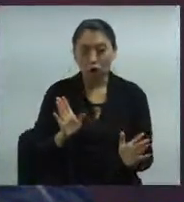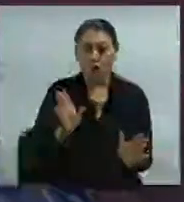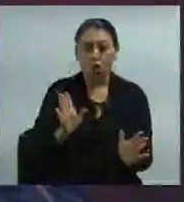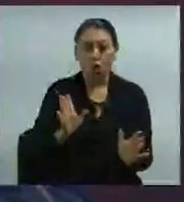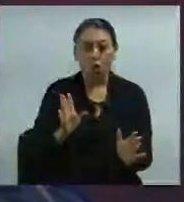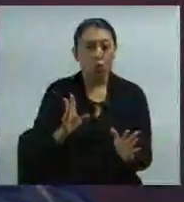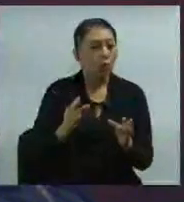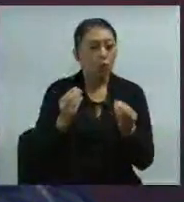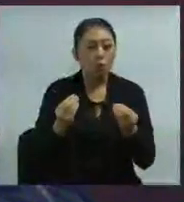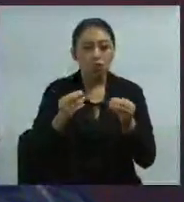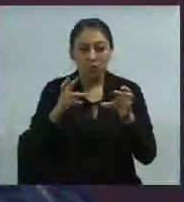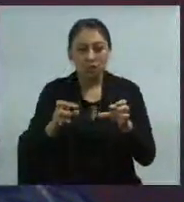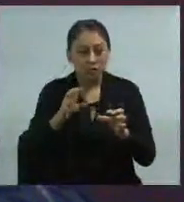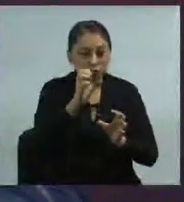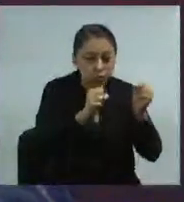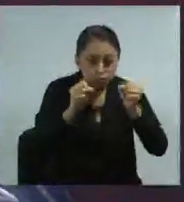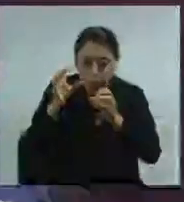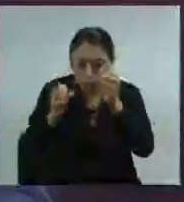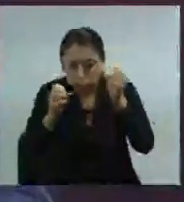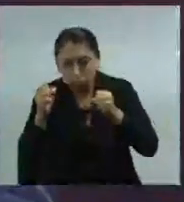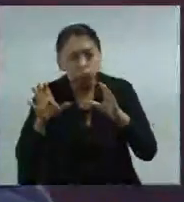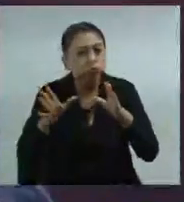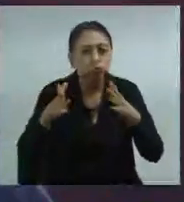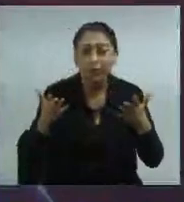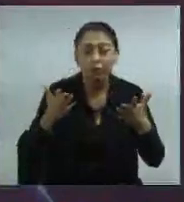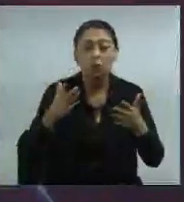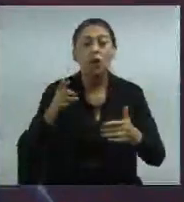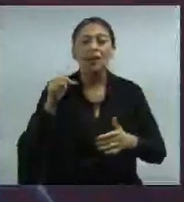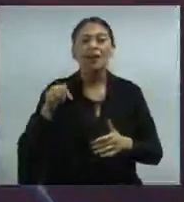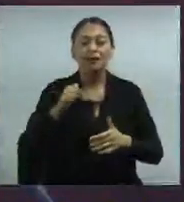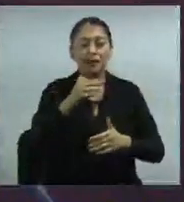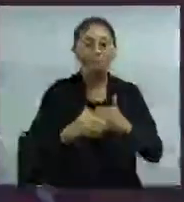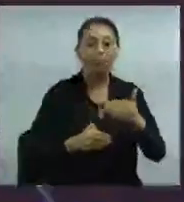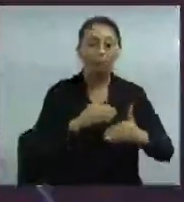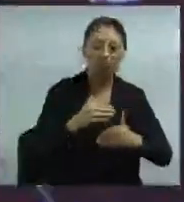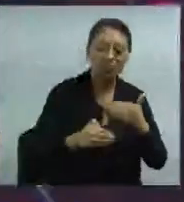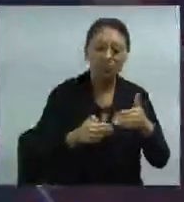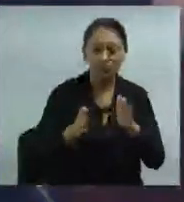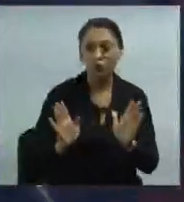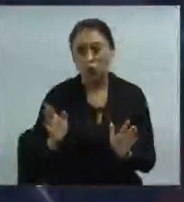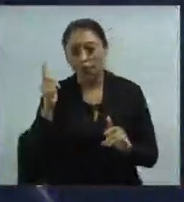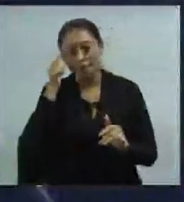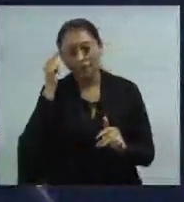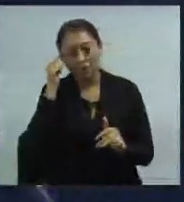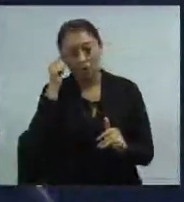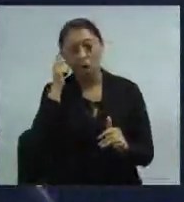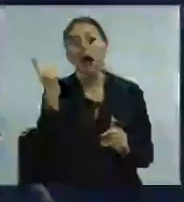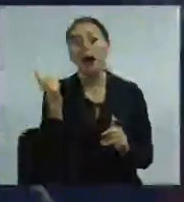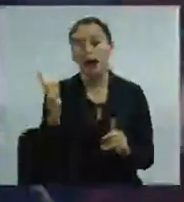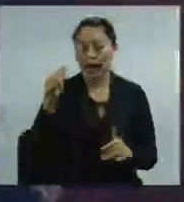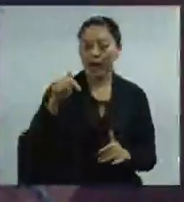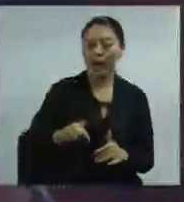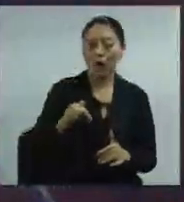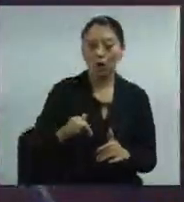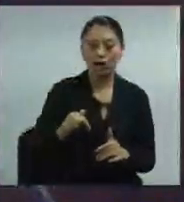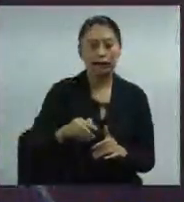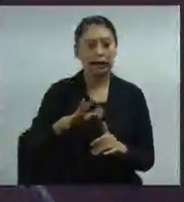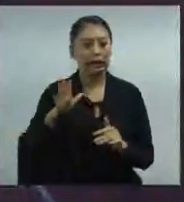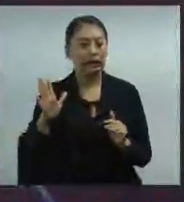ojos encima de lo que sucede. Y es un proceso que yo considero que incluso desde ahora ha sido ya